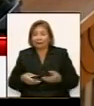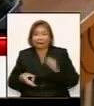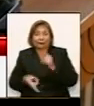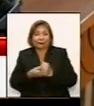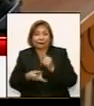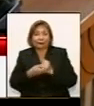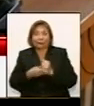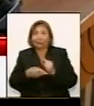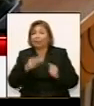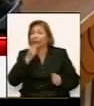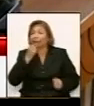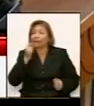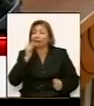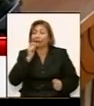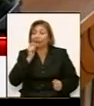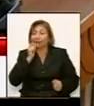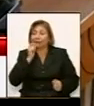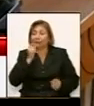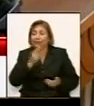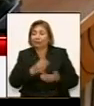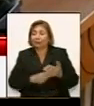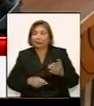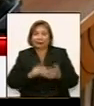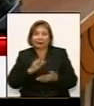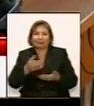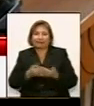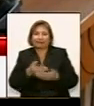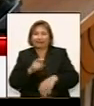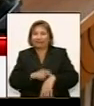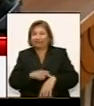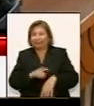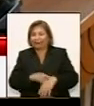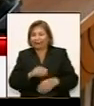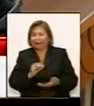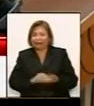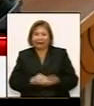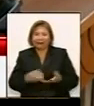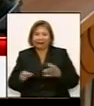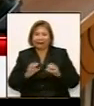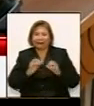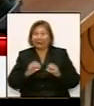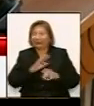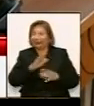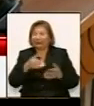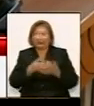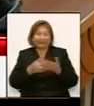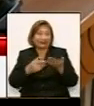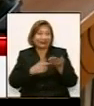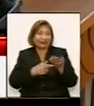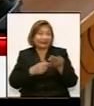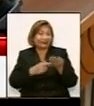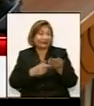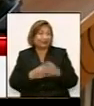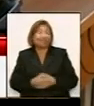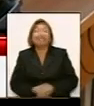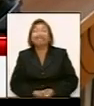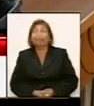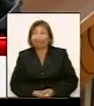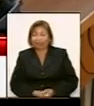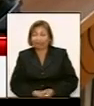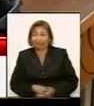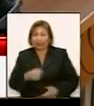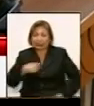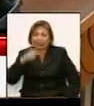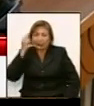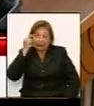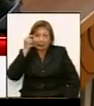y privacidad desde todo el momento que empezamos a usar sobre todo las tecnologías y empezar sí a cuestionarnos un